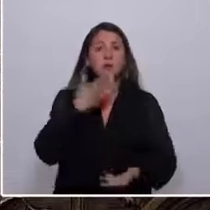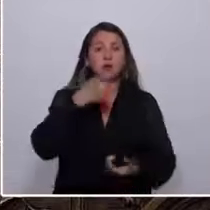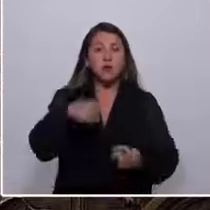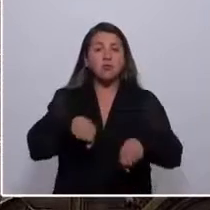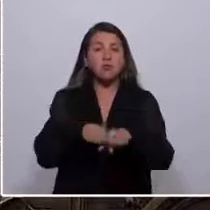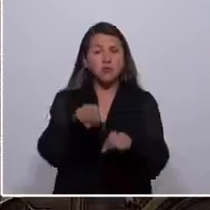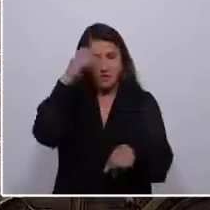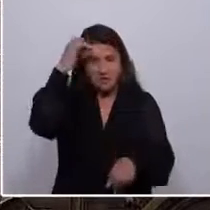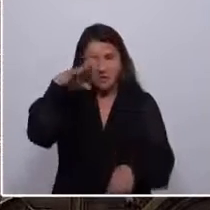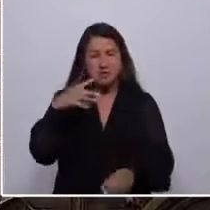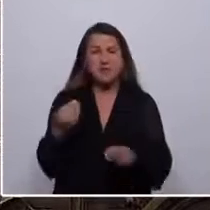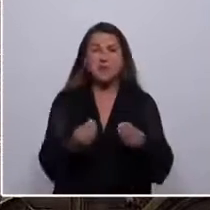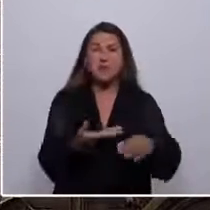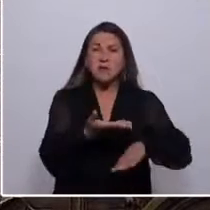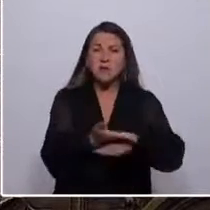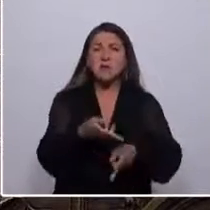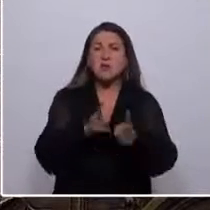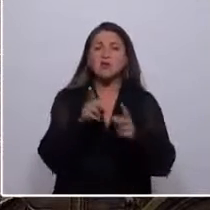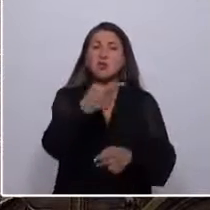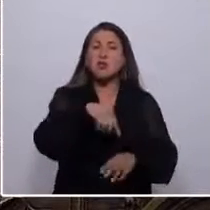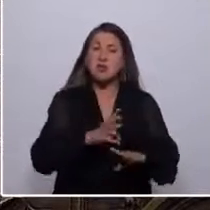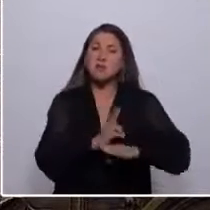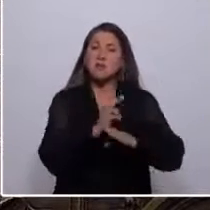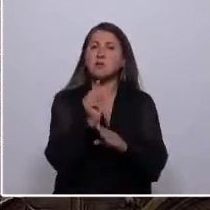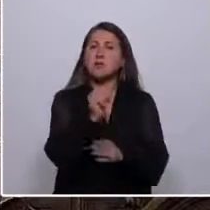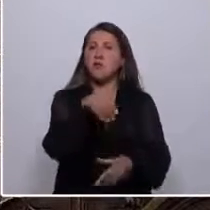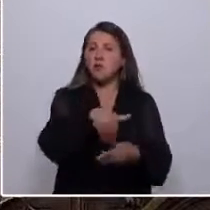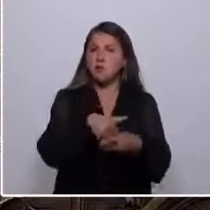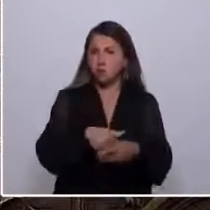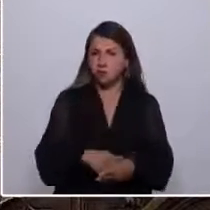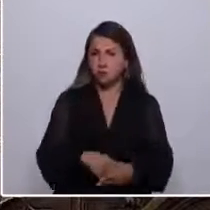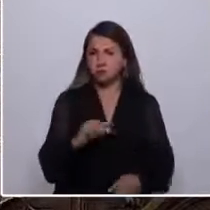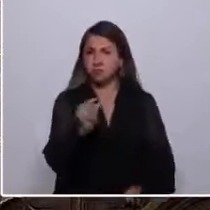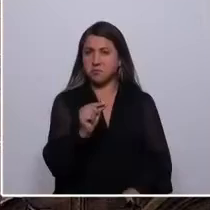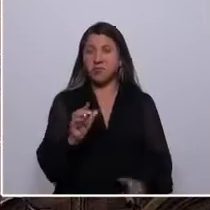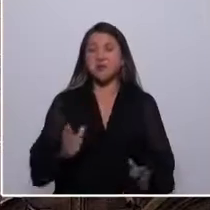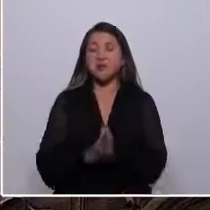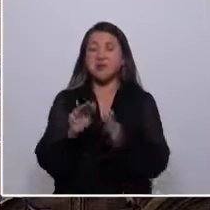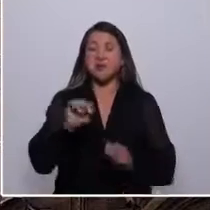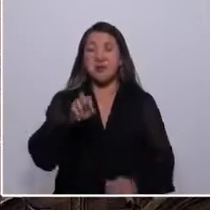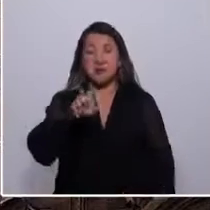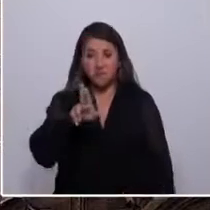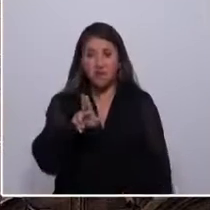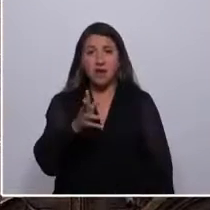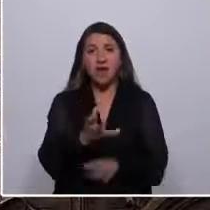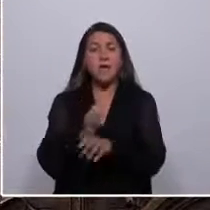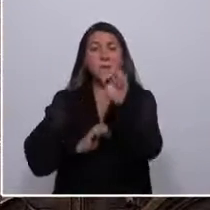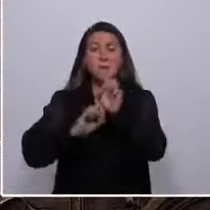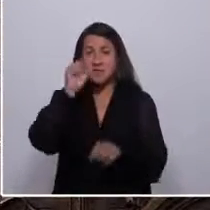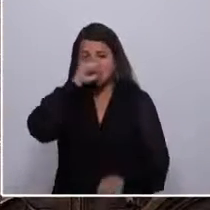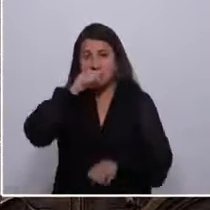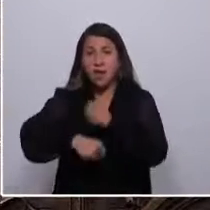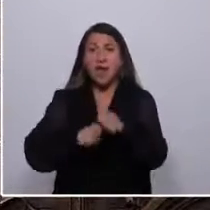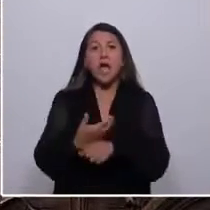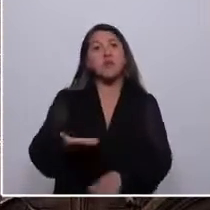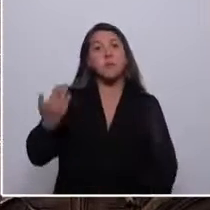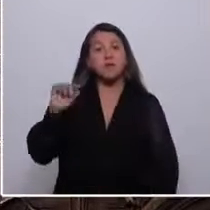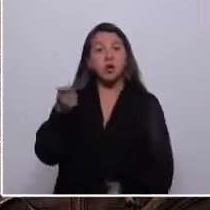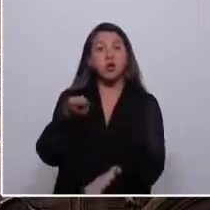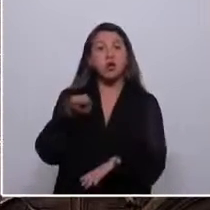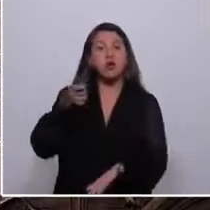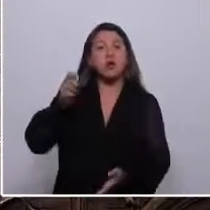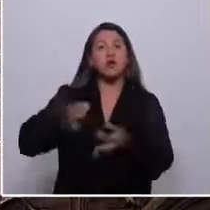cuando exigen sus derechos? Que ellos representan muy pocos votos. En San Javier existe una faenadora de cerdos. El año pasado la Corte de Apelaciones de